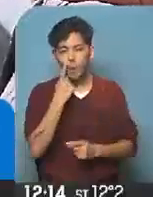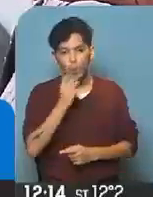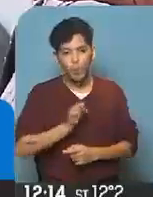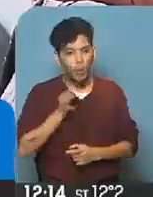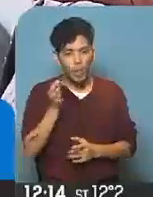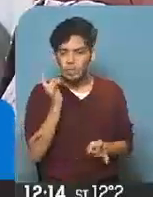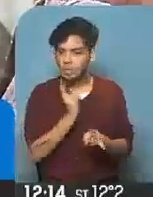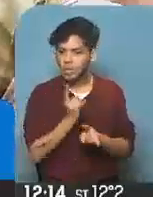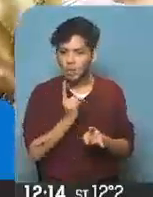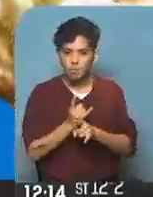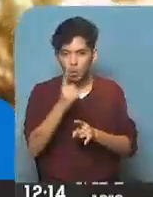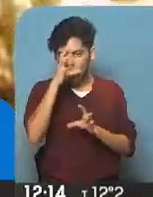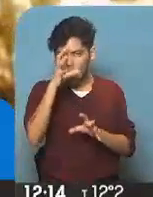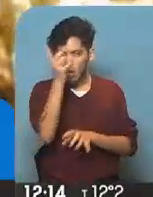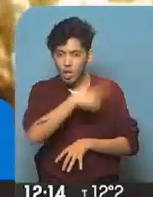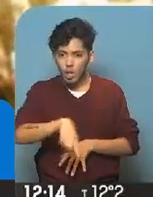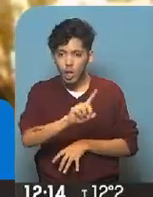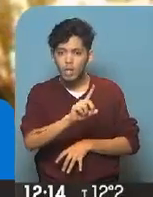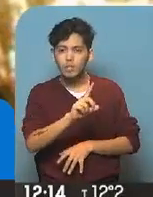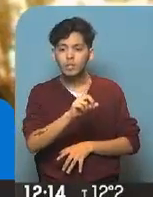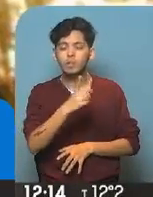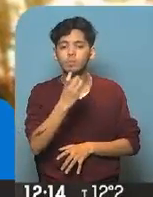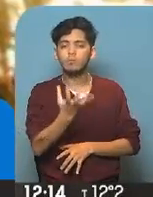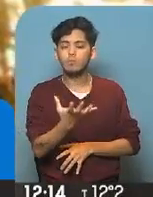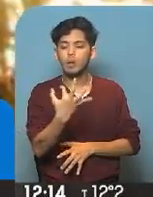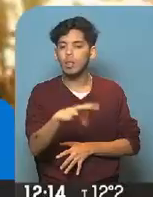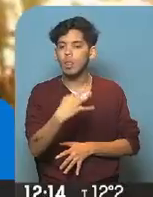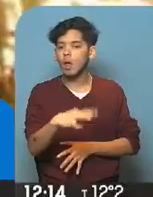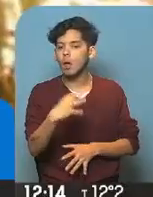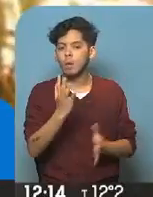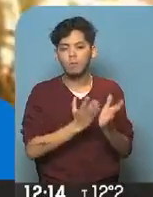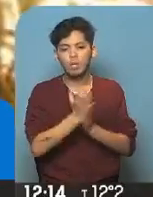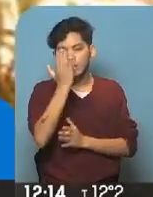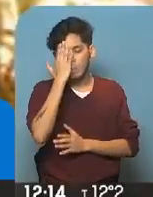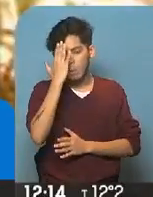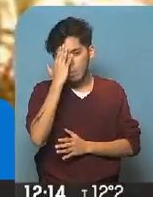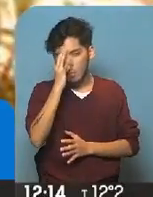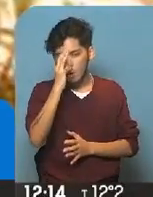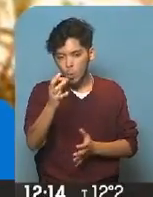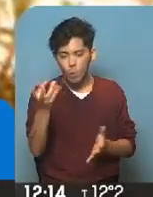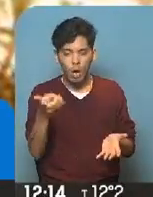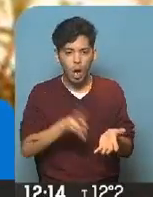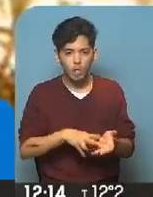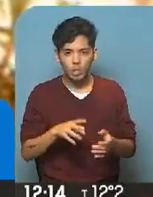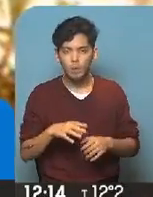ellos y por que debe persistir la memoria para que no vuelva a ocurrir.